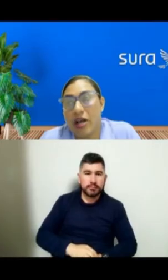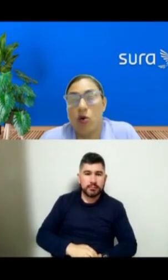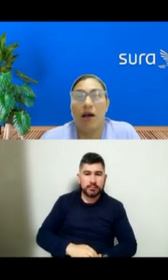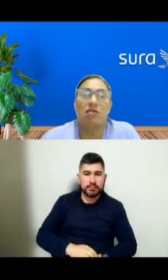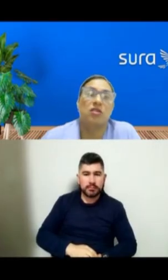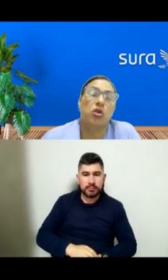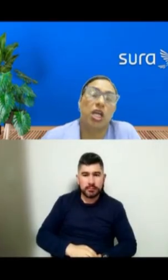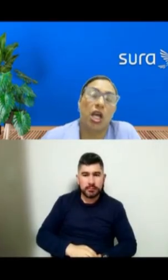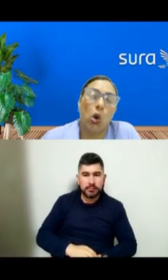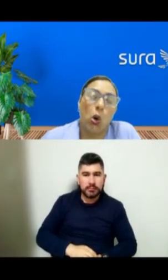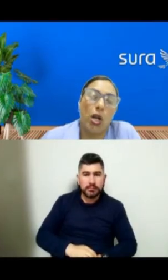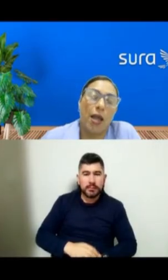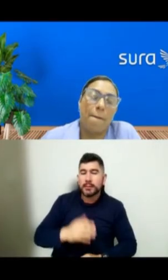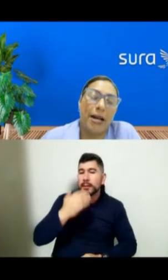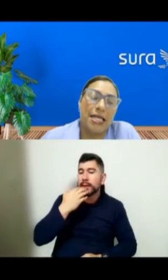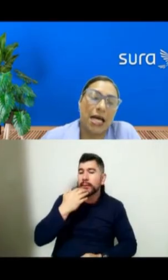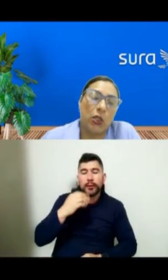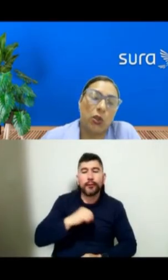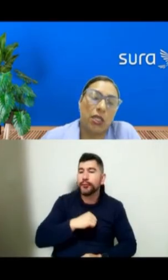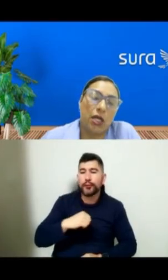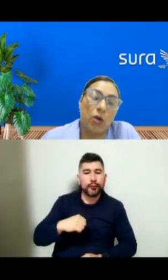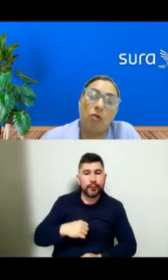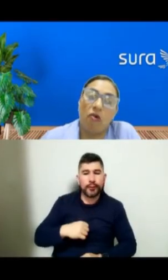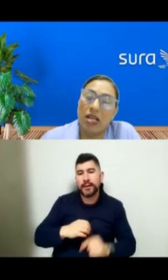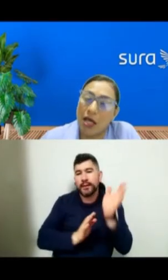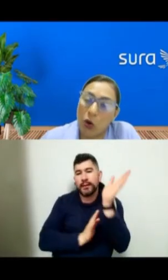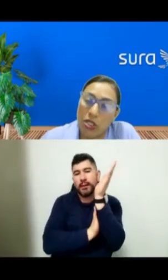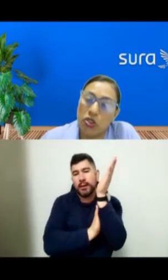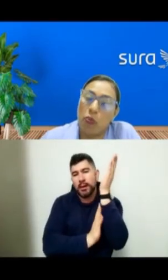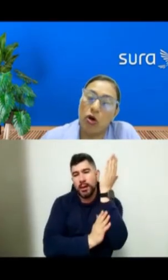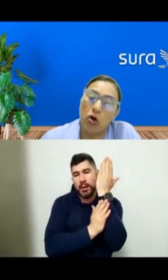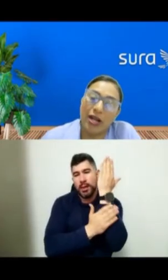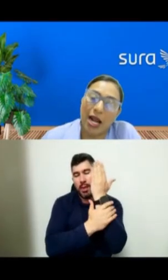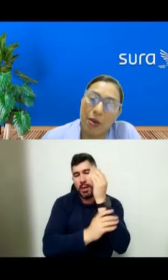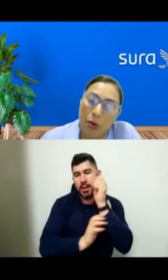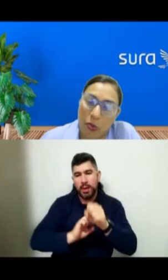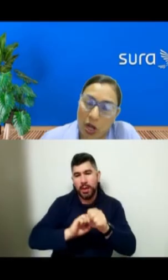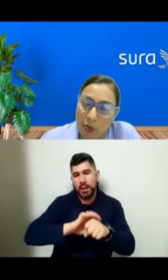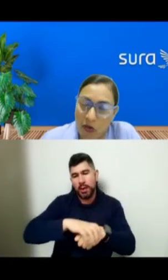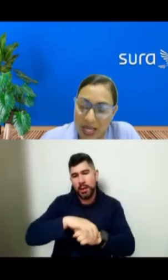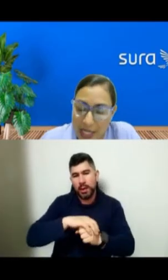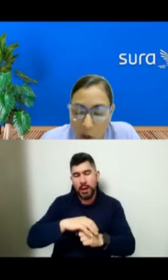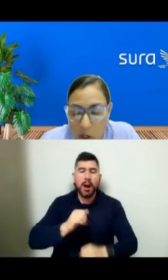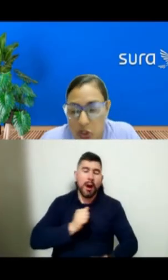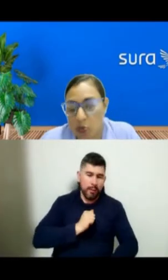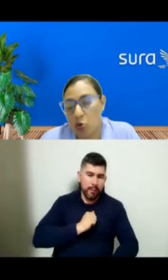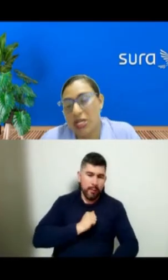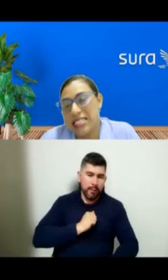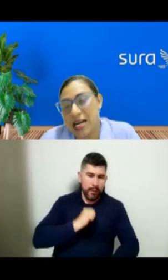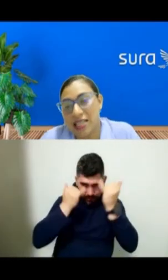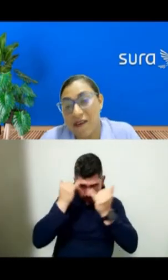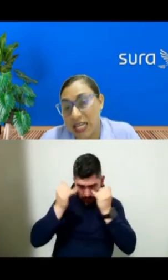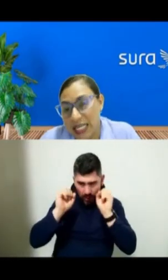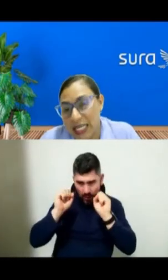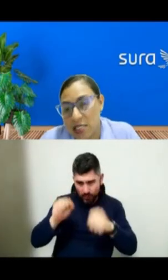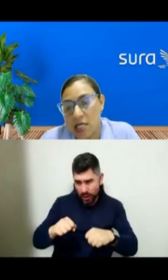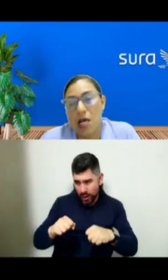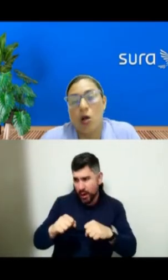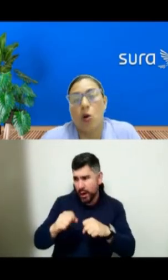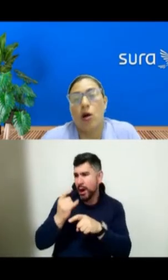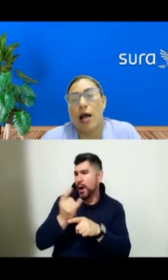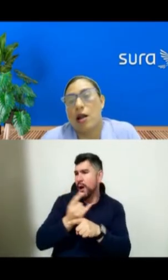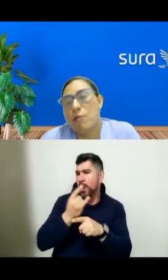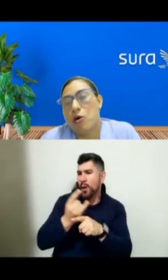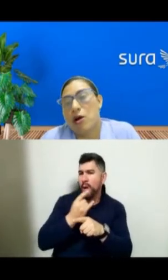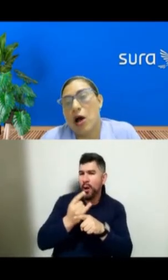Si no tengo férulas, no tengo en la empresa, no tengo inmovilizadores, yo puedo crear mis propios inmovilizadores. Yo puedo utilizar